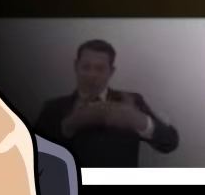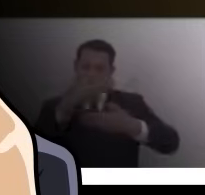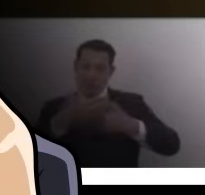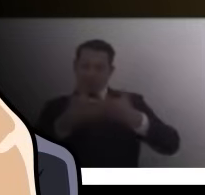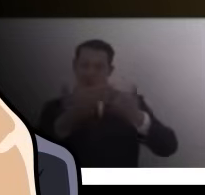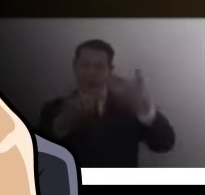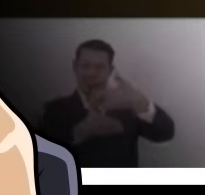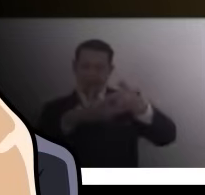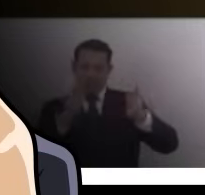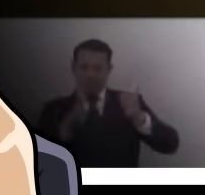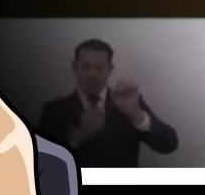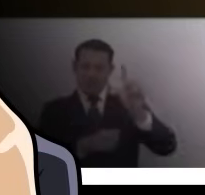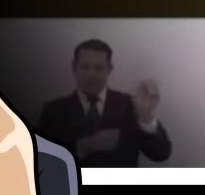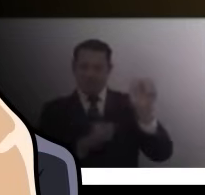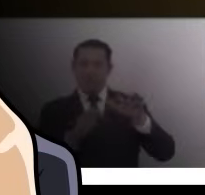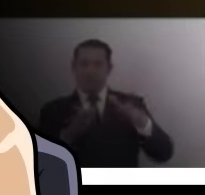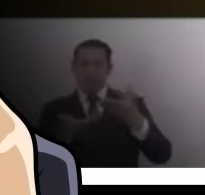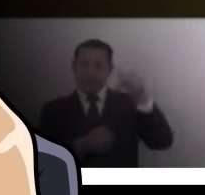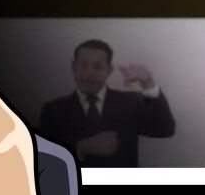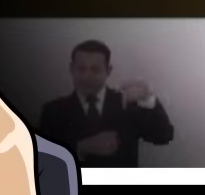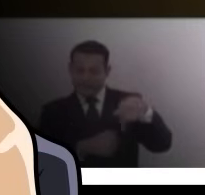poco varios salones. Porque